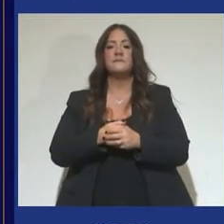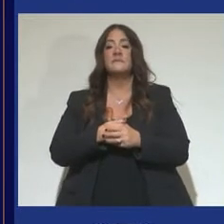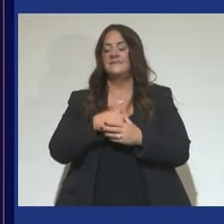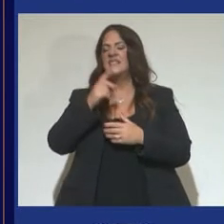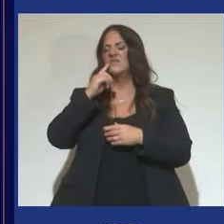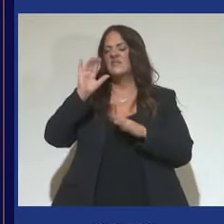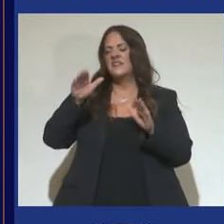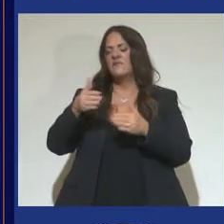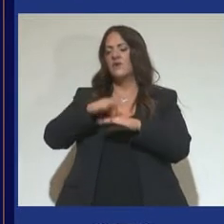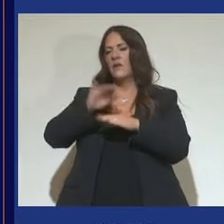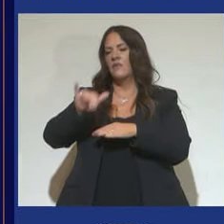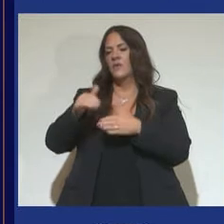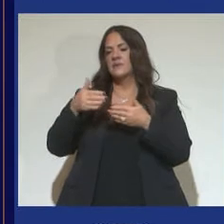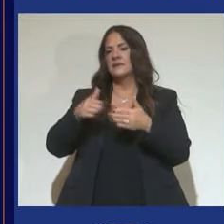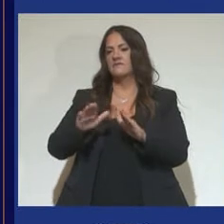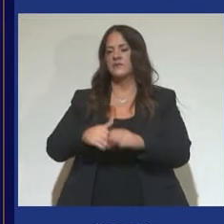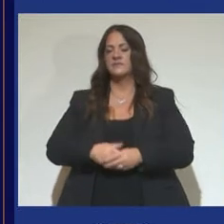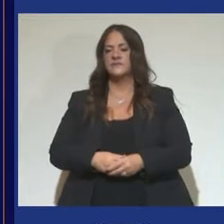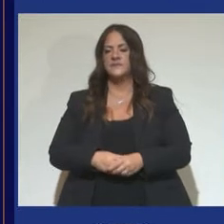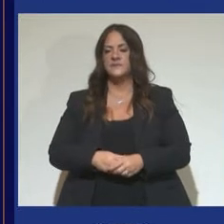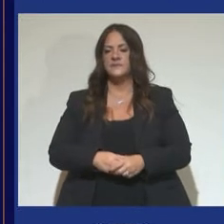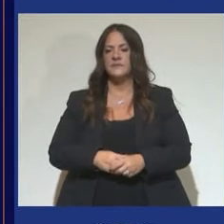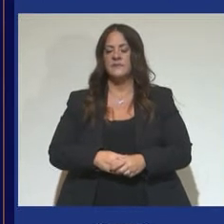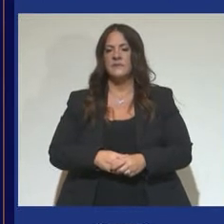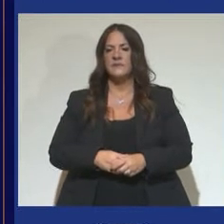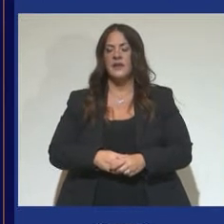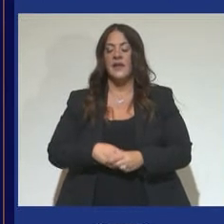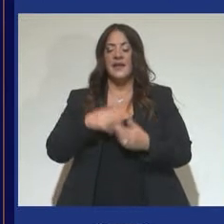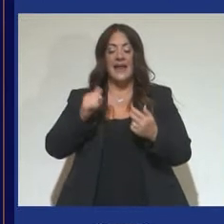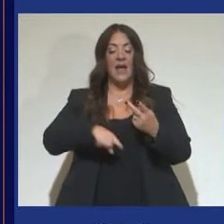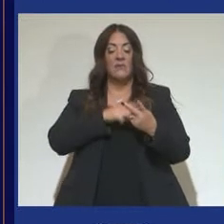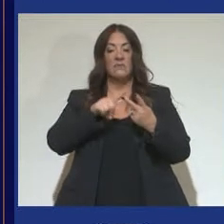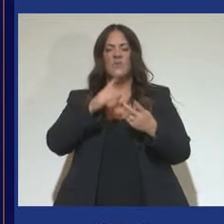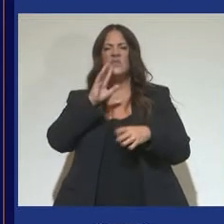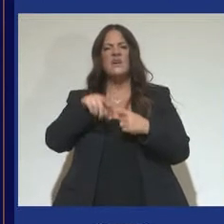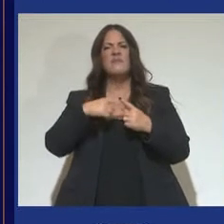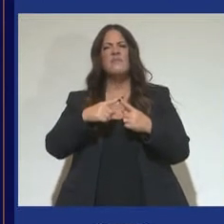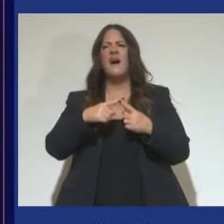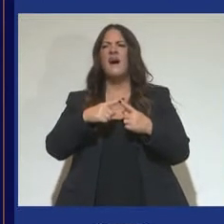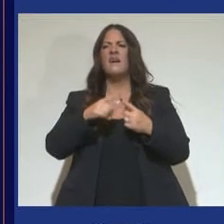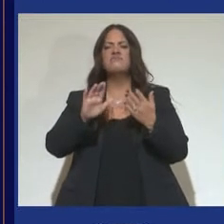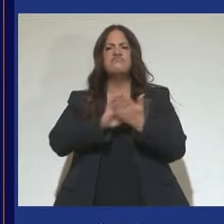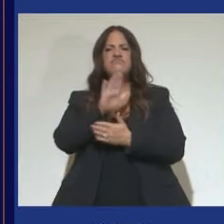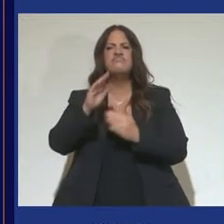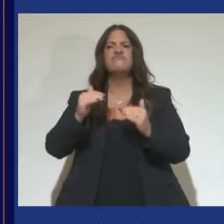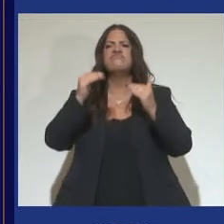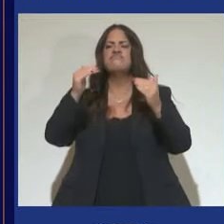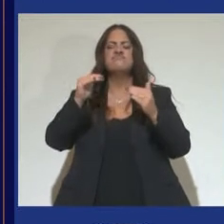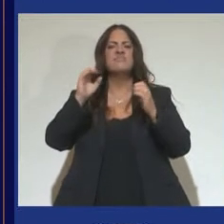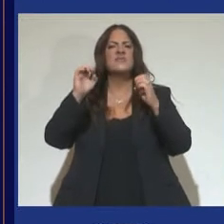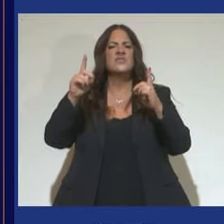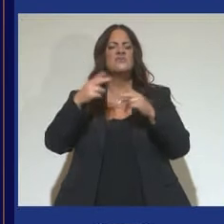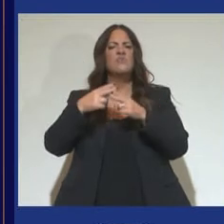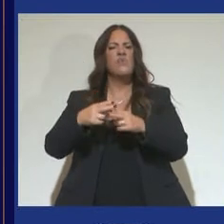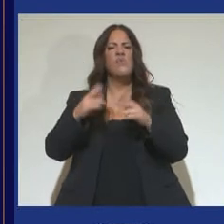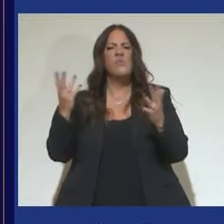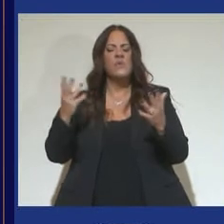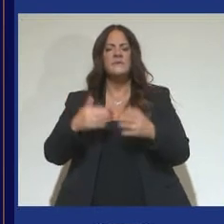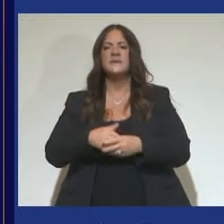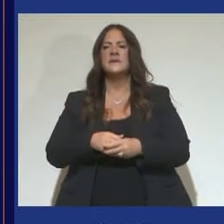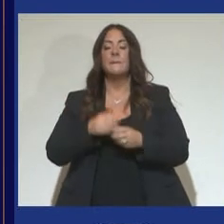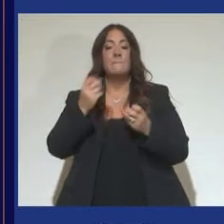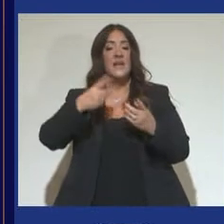encuentra esos esfuerzos ahora quiero hablar acerca de la educación superior este es el marco de